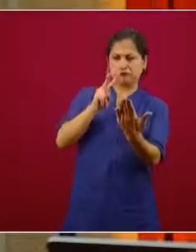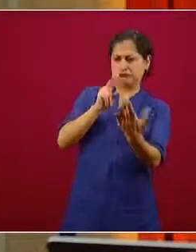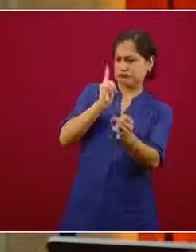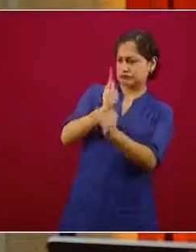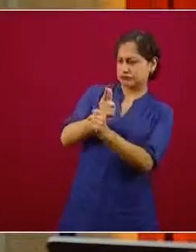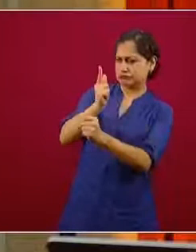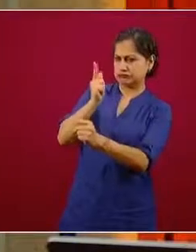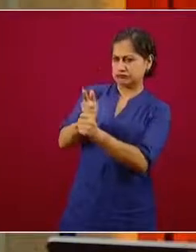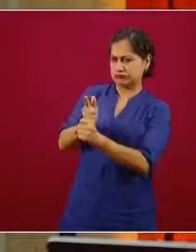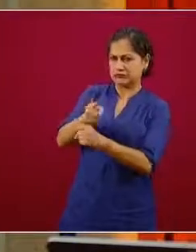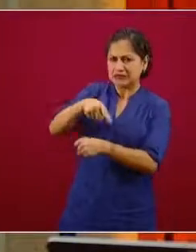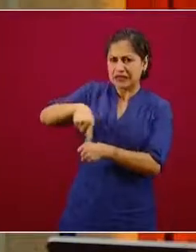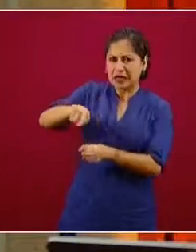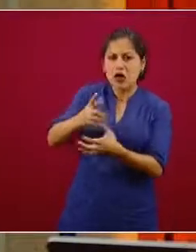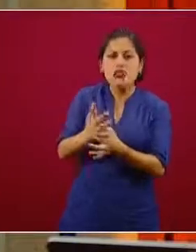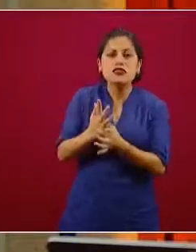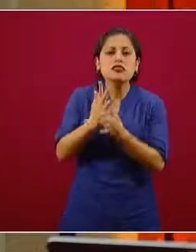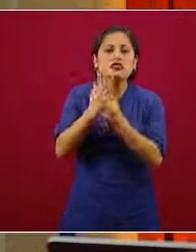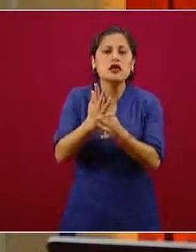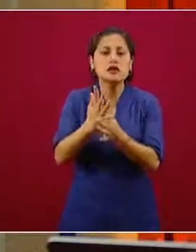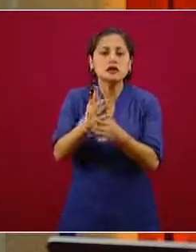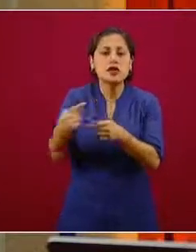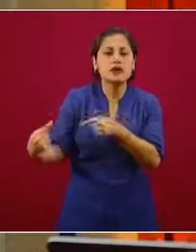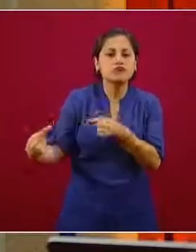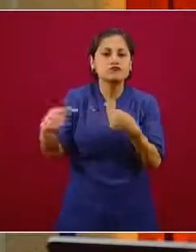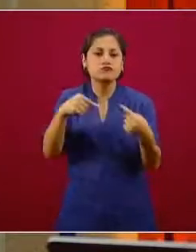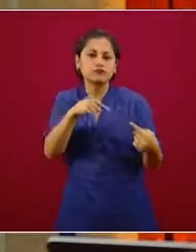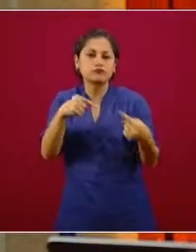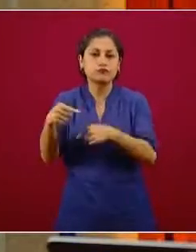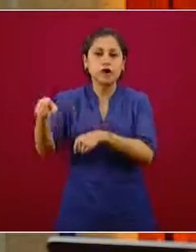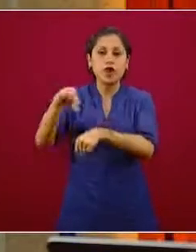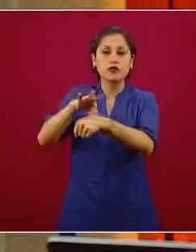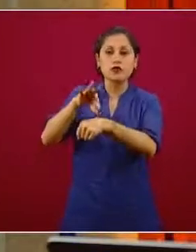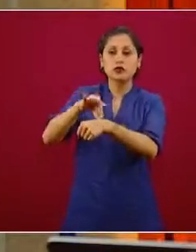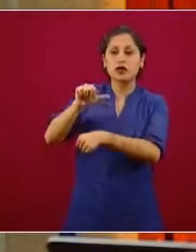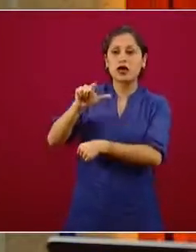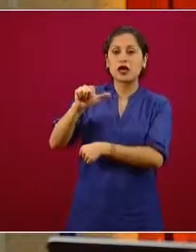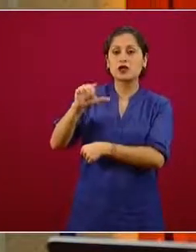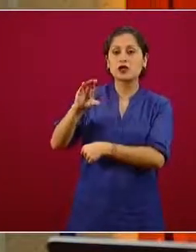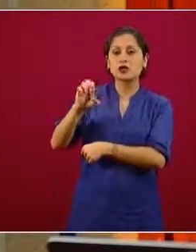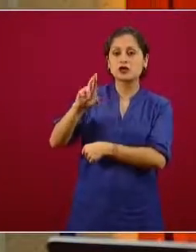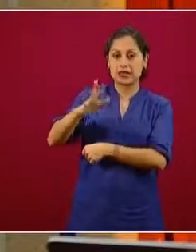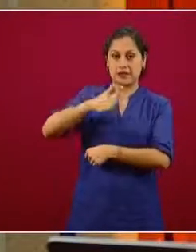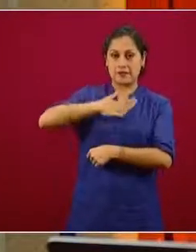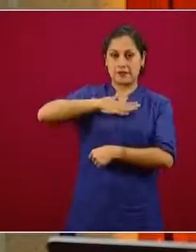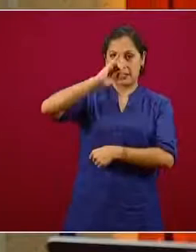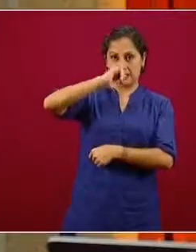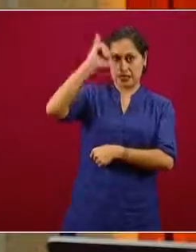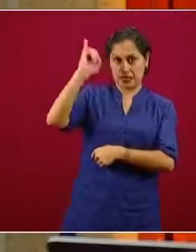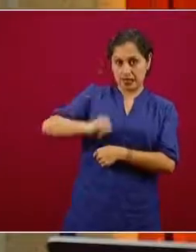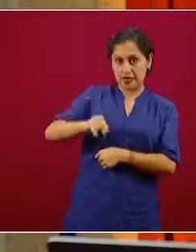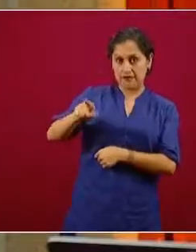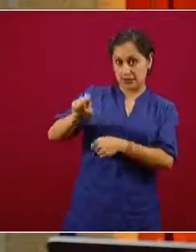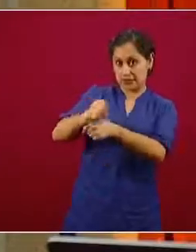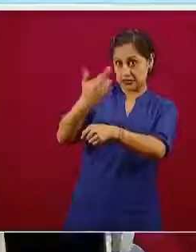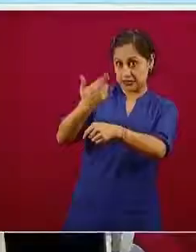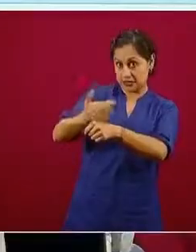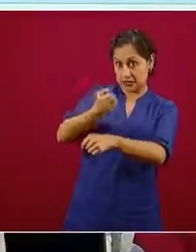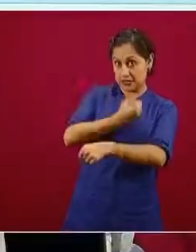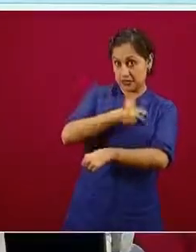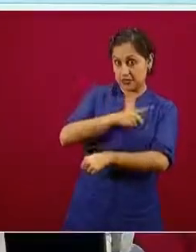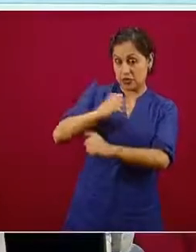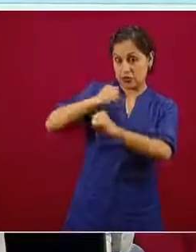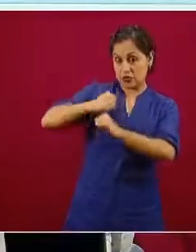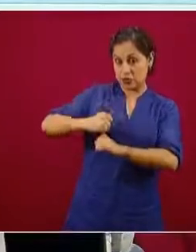de controversia entre el doctor Jorge Carlos Alcocer Varela, mi jefe, el secretario de Salud, su